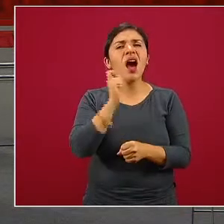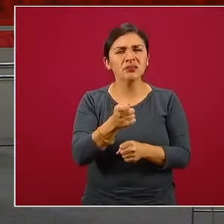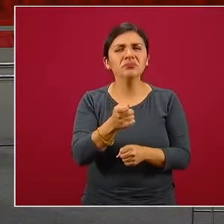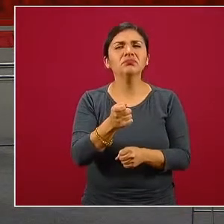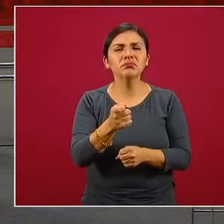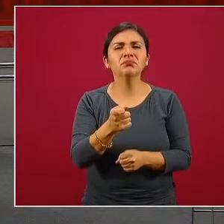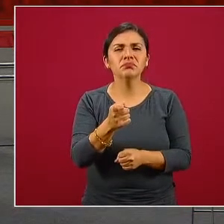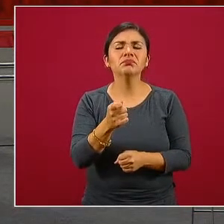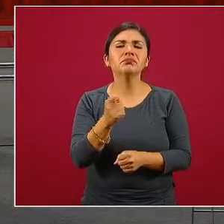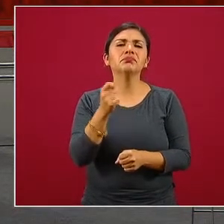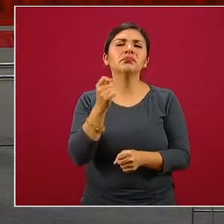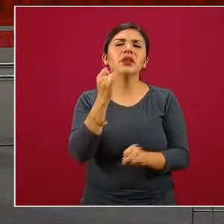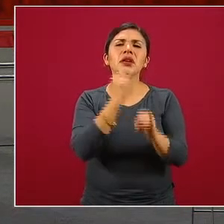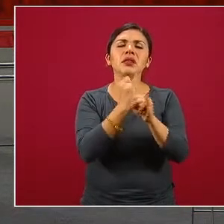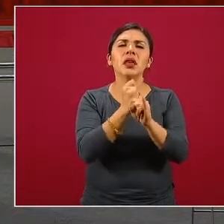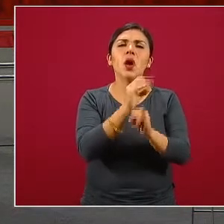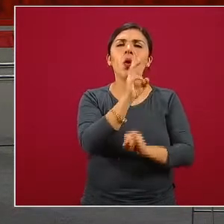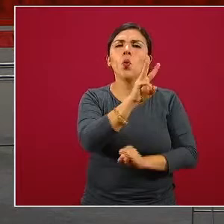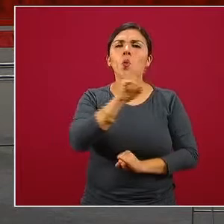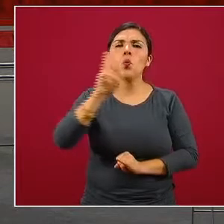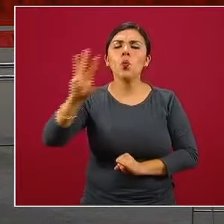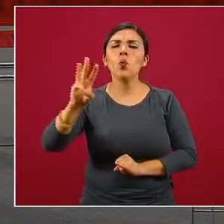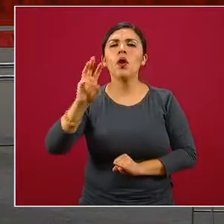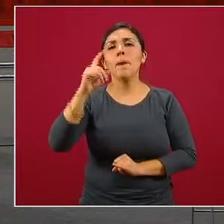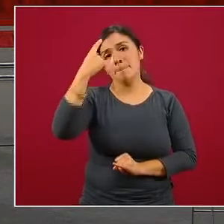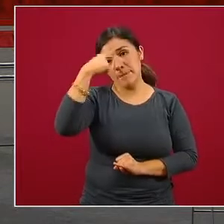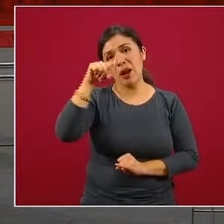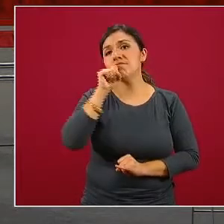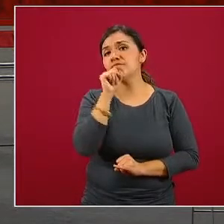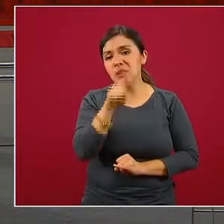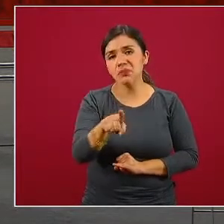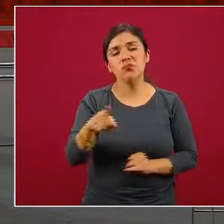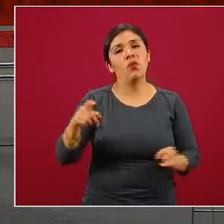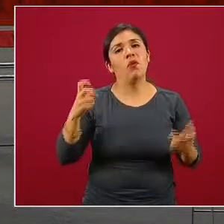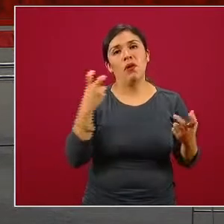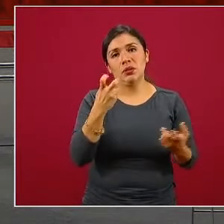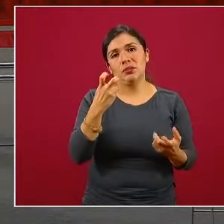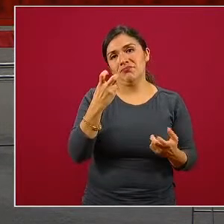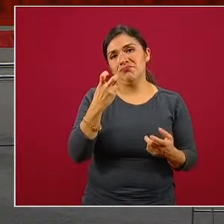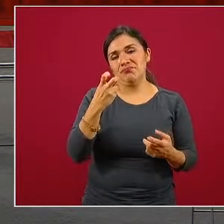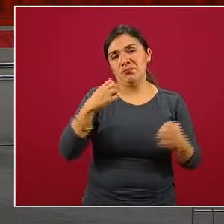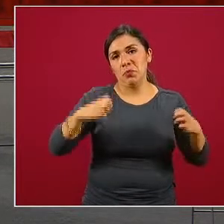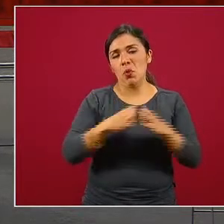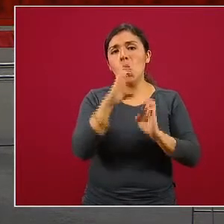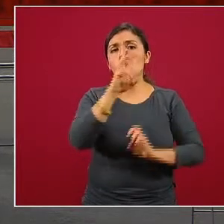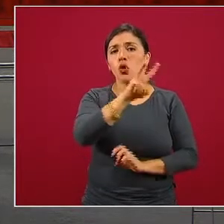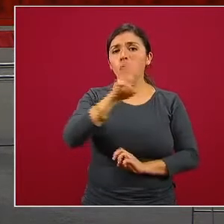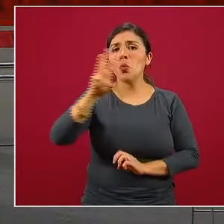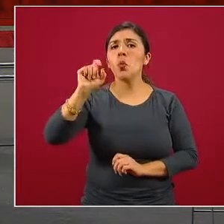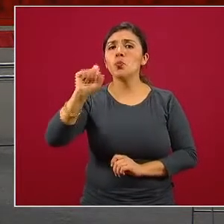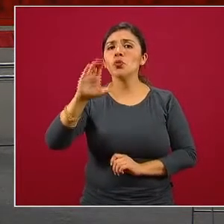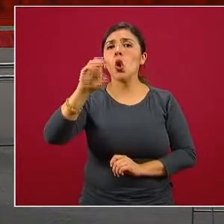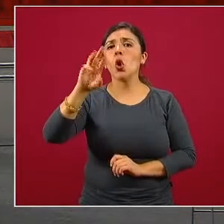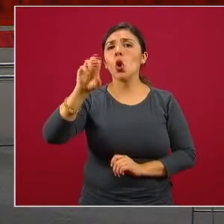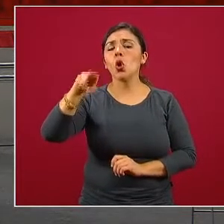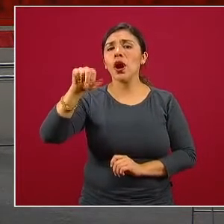la página web creada específicamente para este efecto, que es